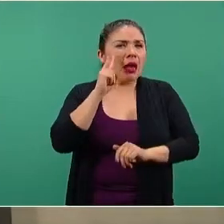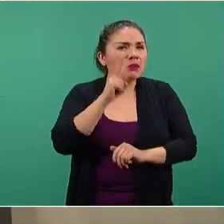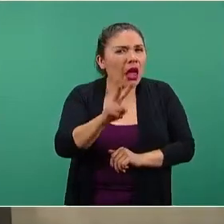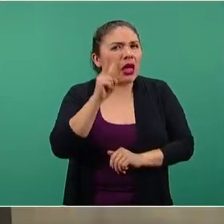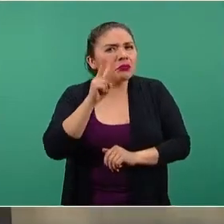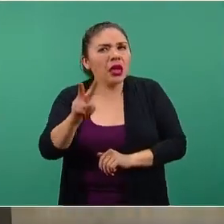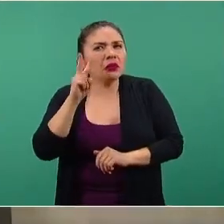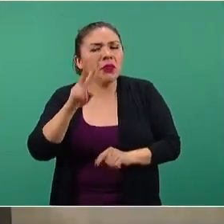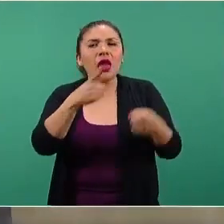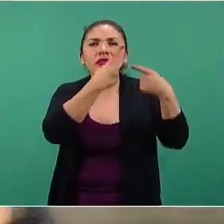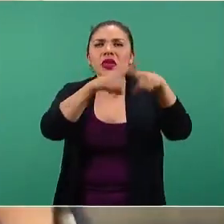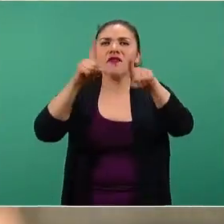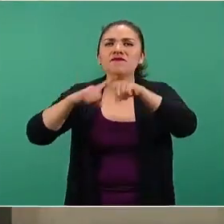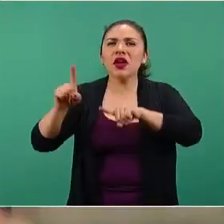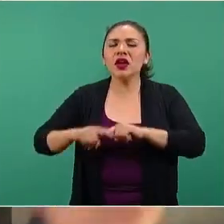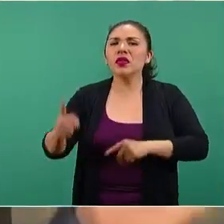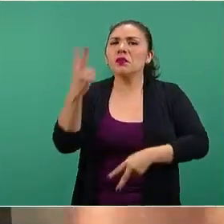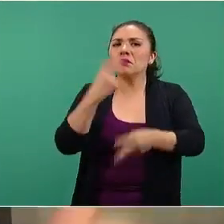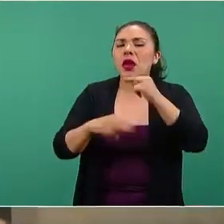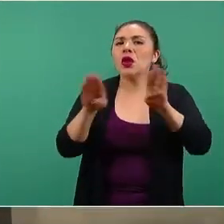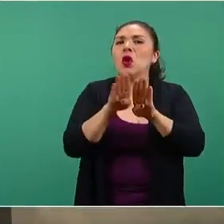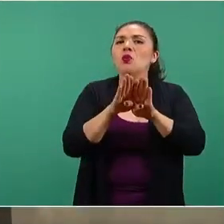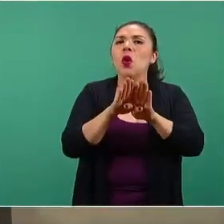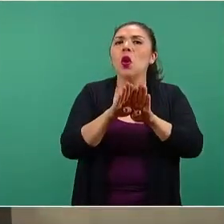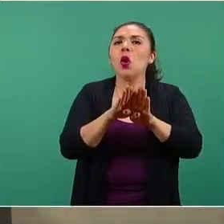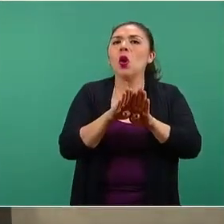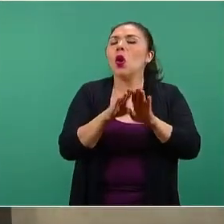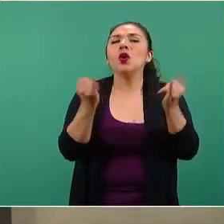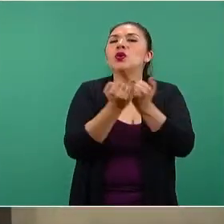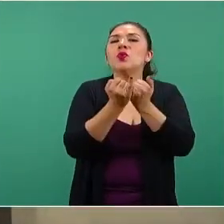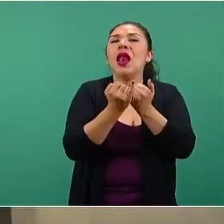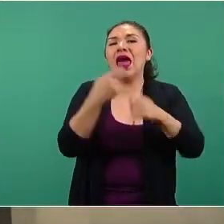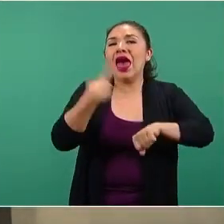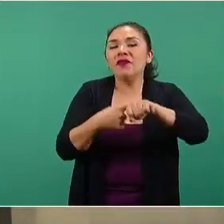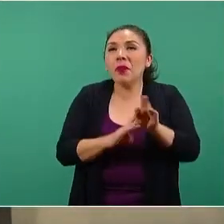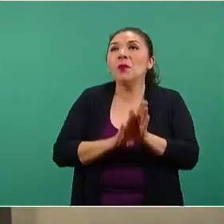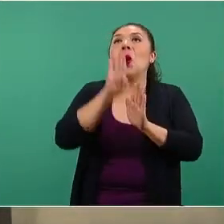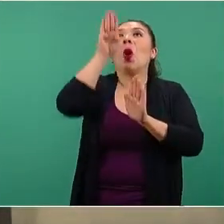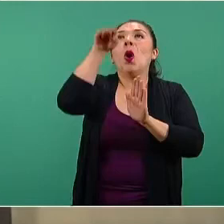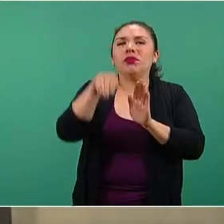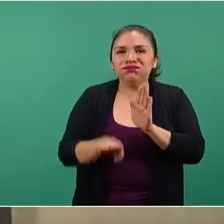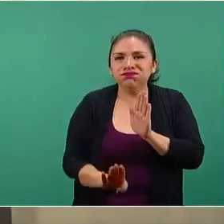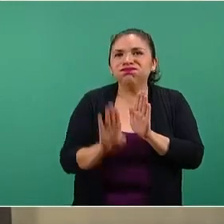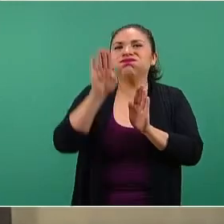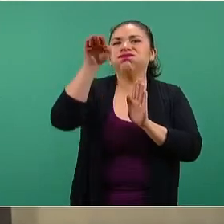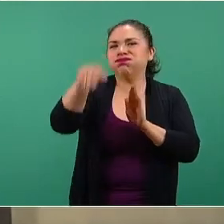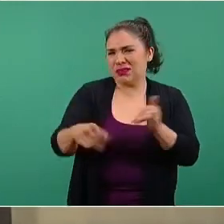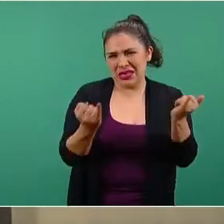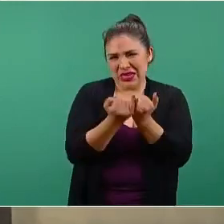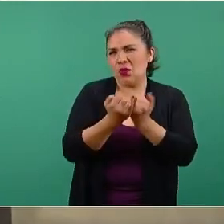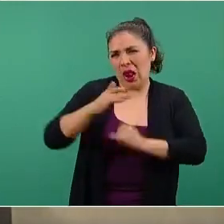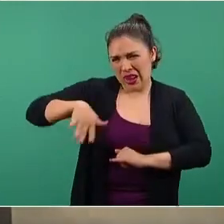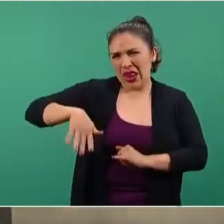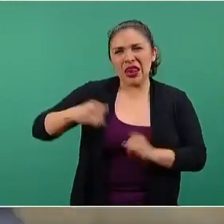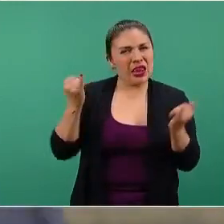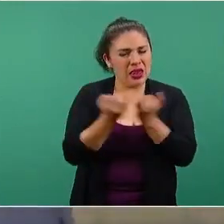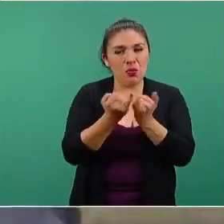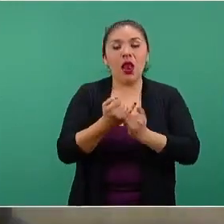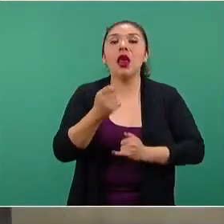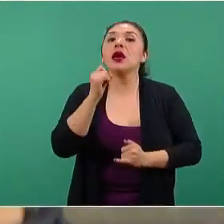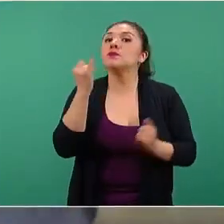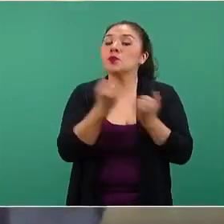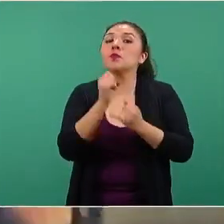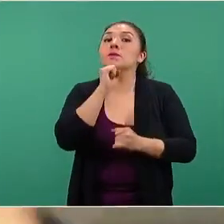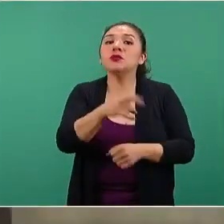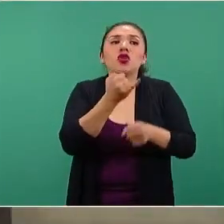meses distintas oleadas, así como las oleadas de la epidemia que comentaba Alejandro Alemán. También hay